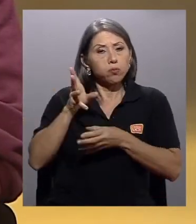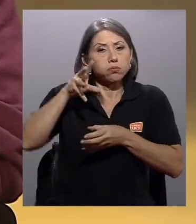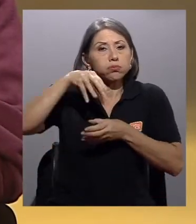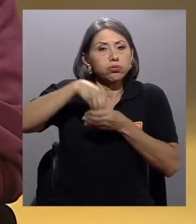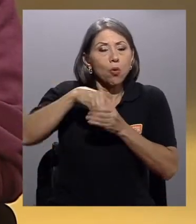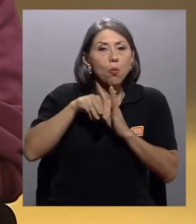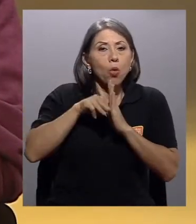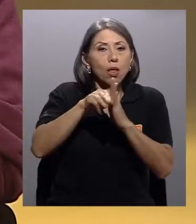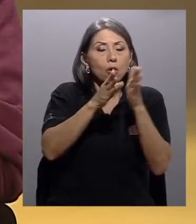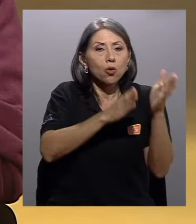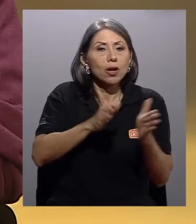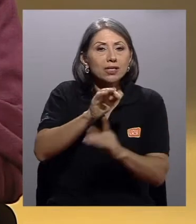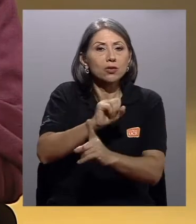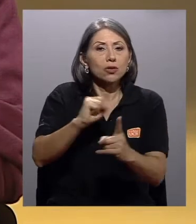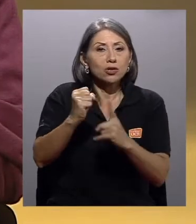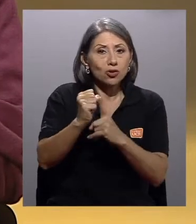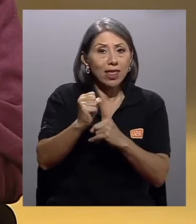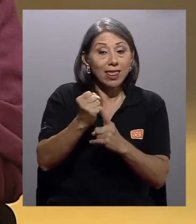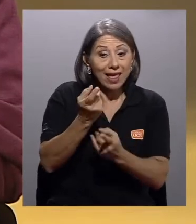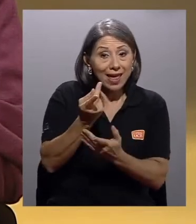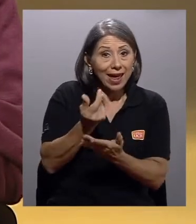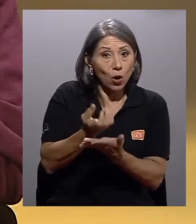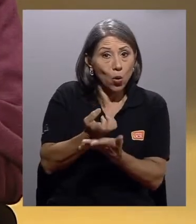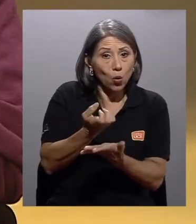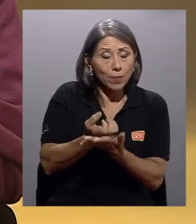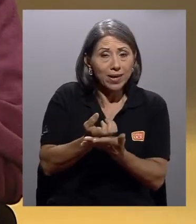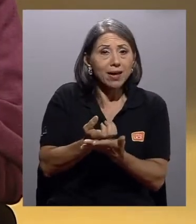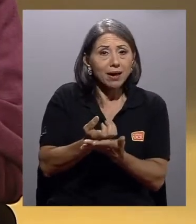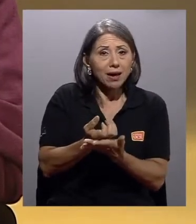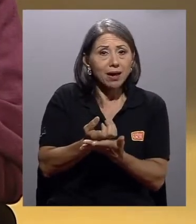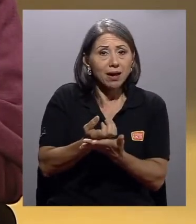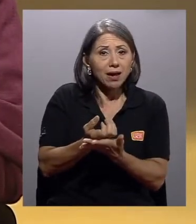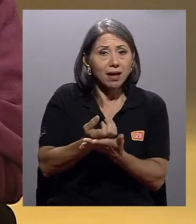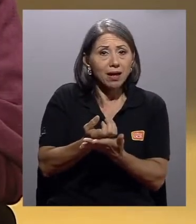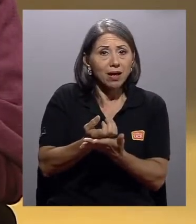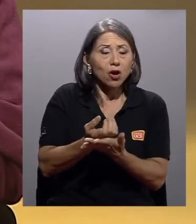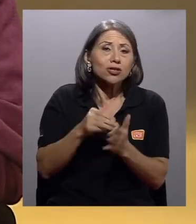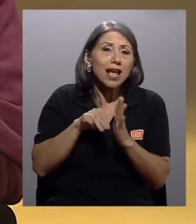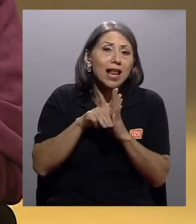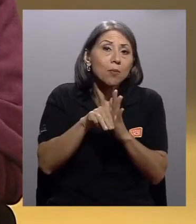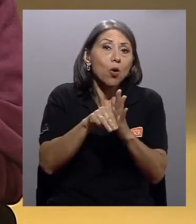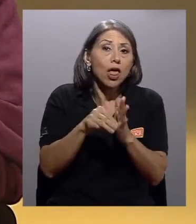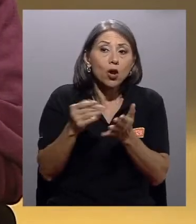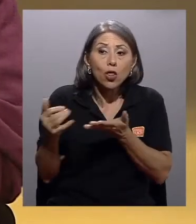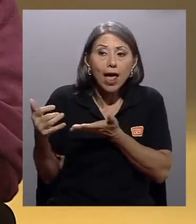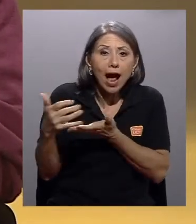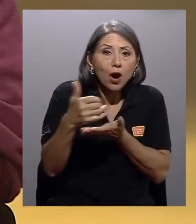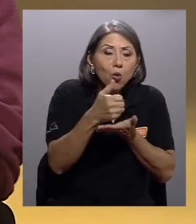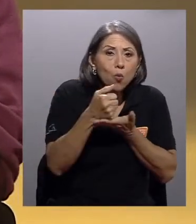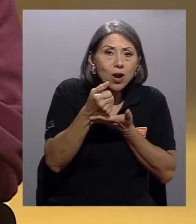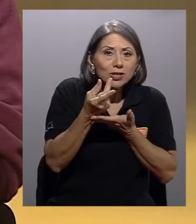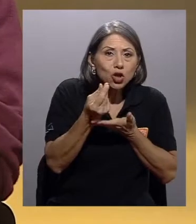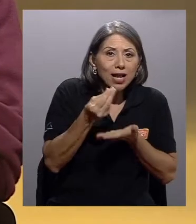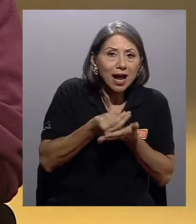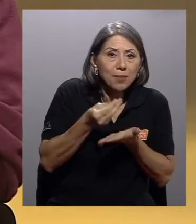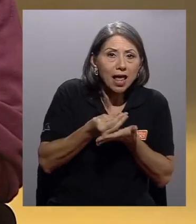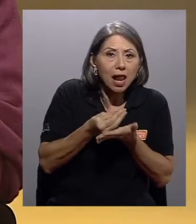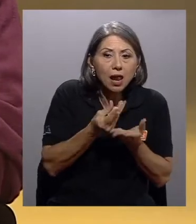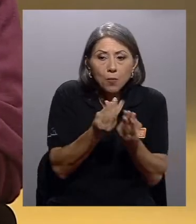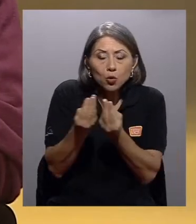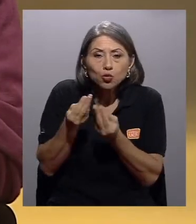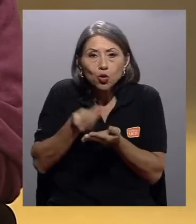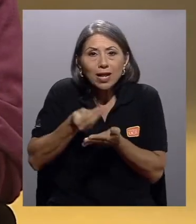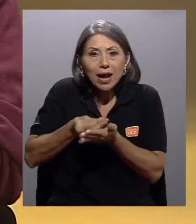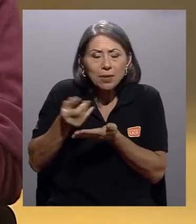de la sociedad donde la economía, donde el modelo de acumulación del capital, el modelo de producción del